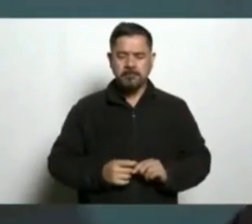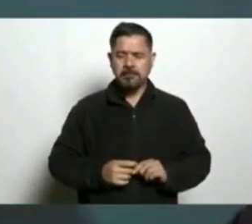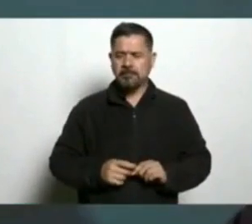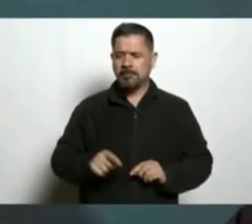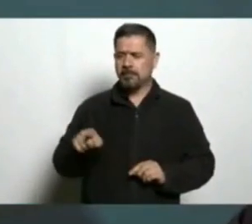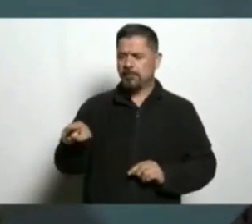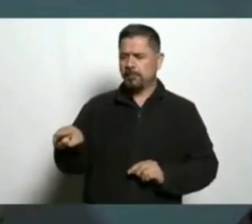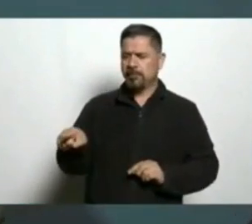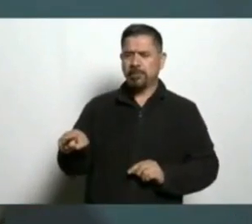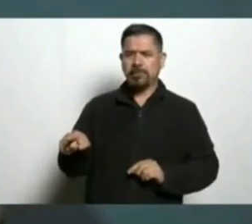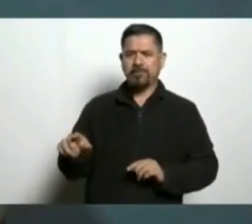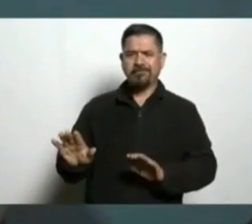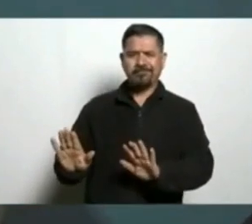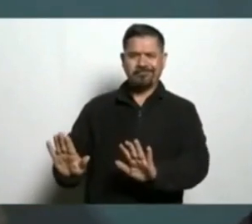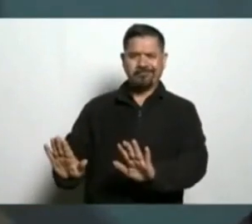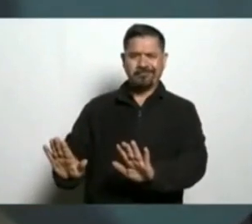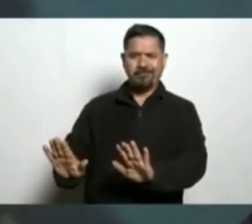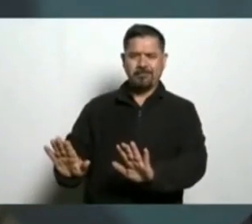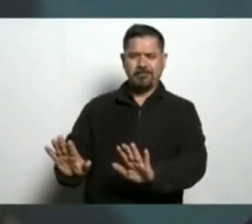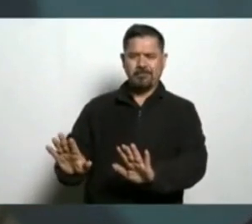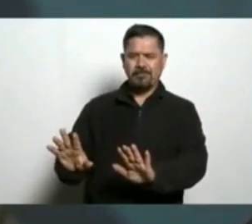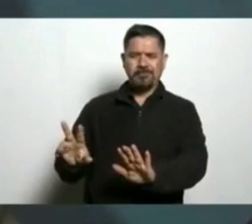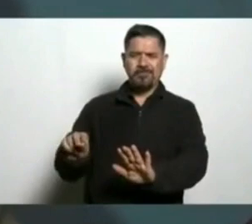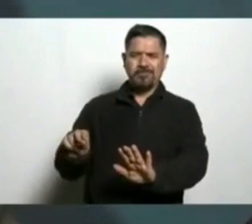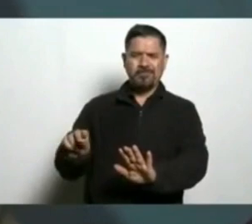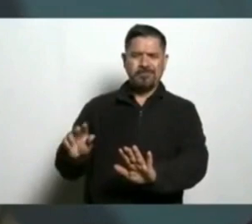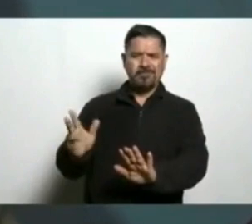hicieran eso, que mejor